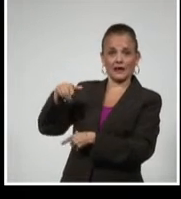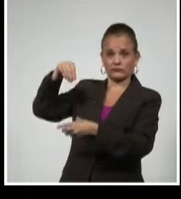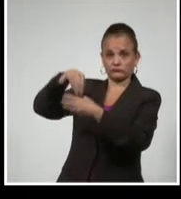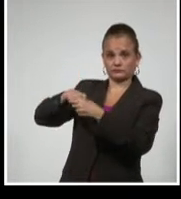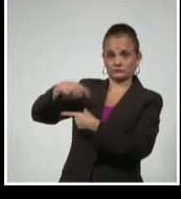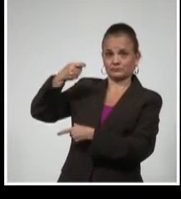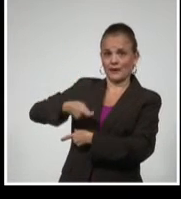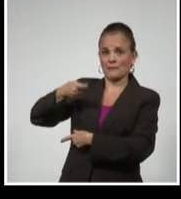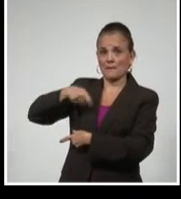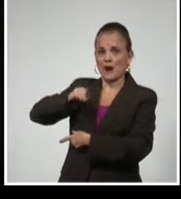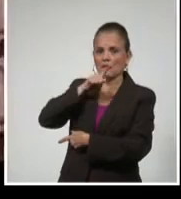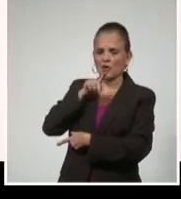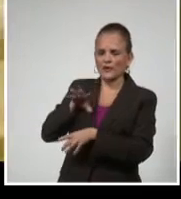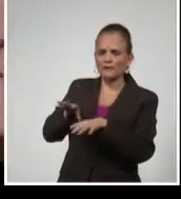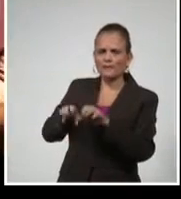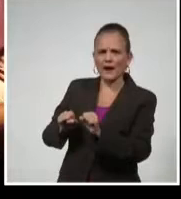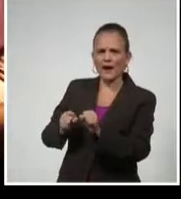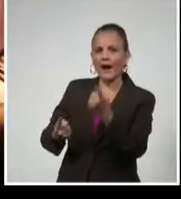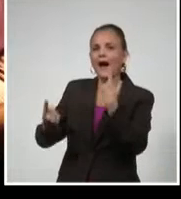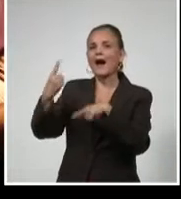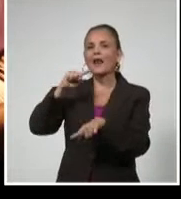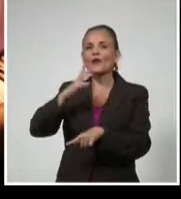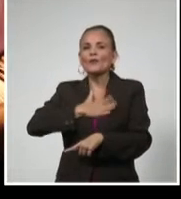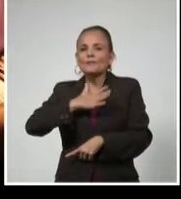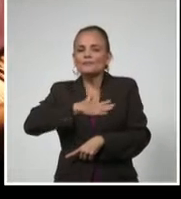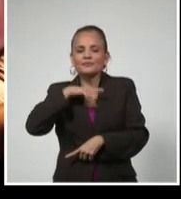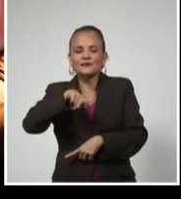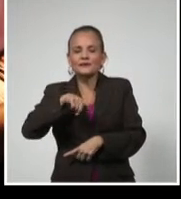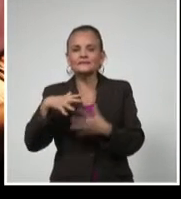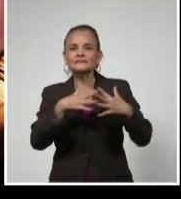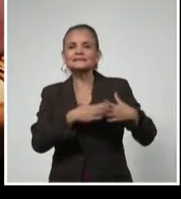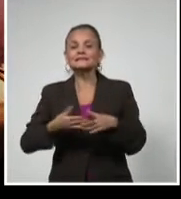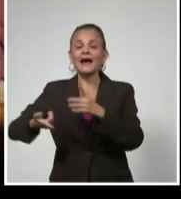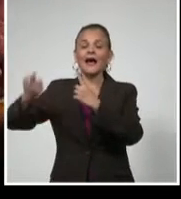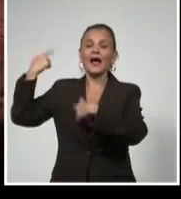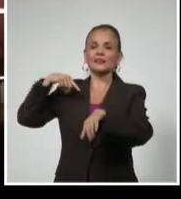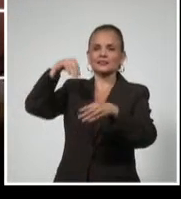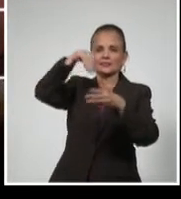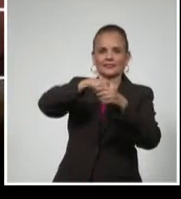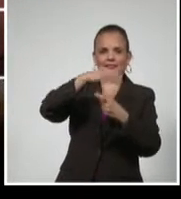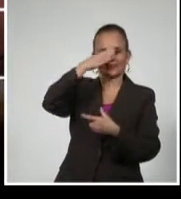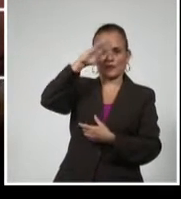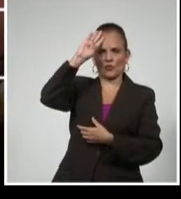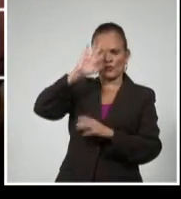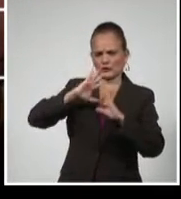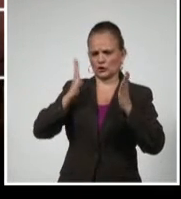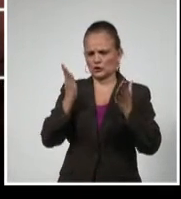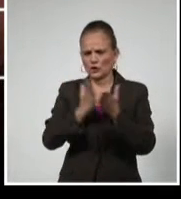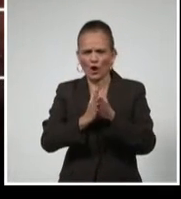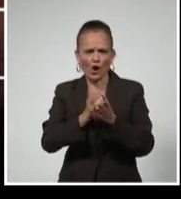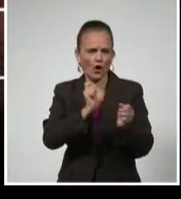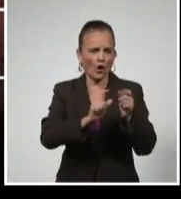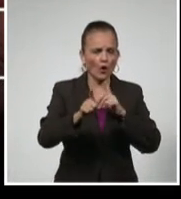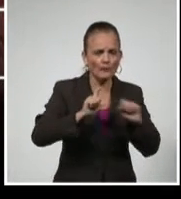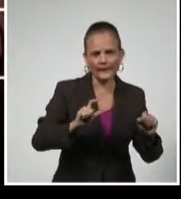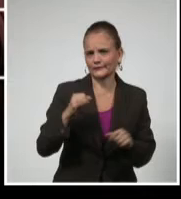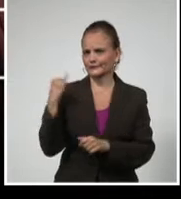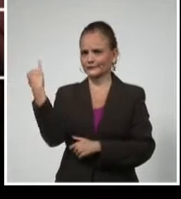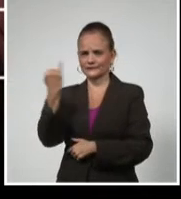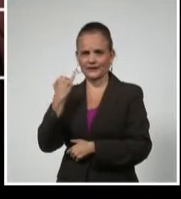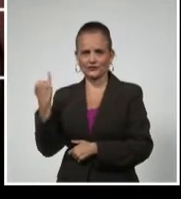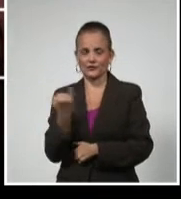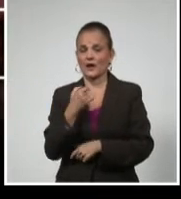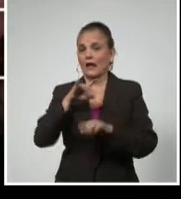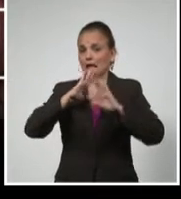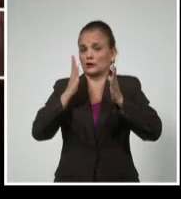propiedades norteamericanas en Cuba. Todo el tema bancario pasa por Estados Unidos, el comercio internacional de alguna manera te está vinculado